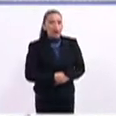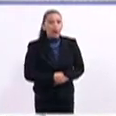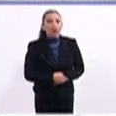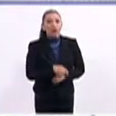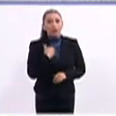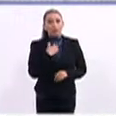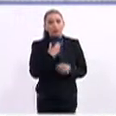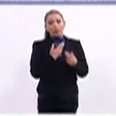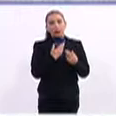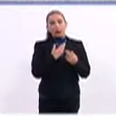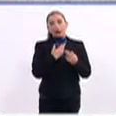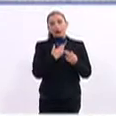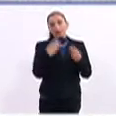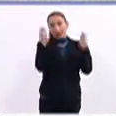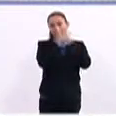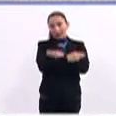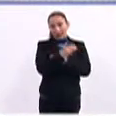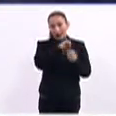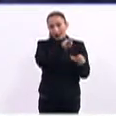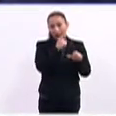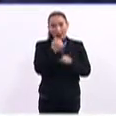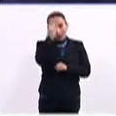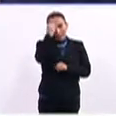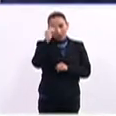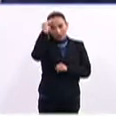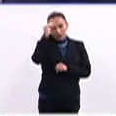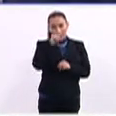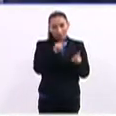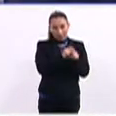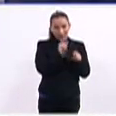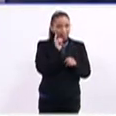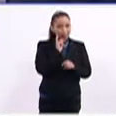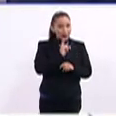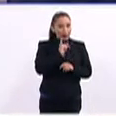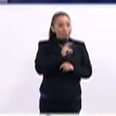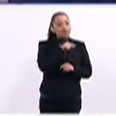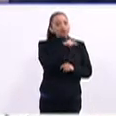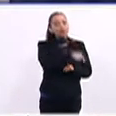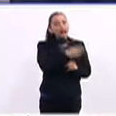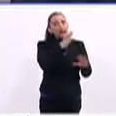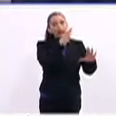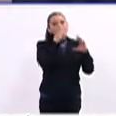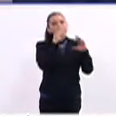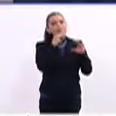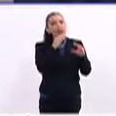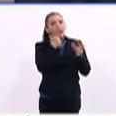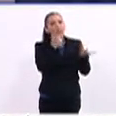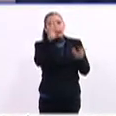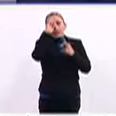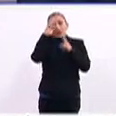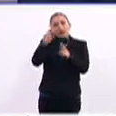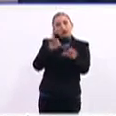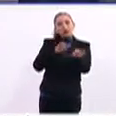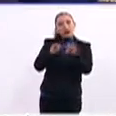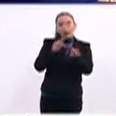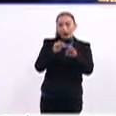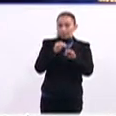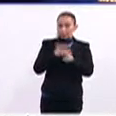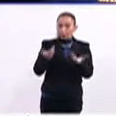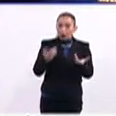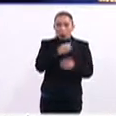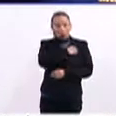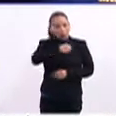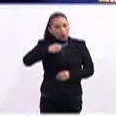Mi madrina de bautizo, por cierto, que también es mi tía, también me enseñaron lo que era el respeto al trabajo,